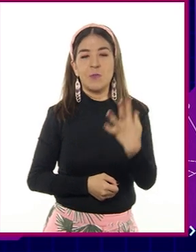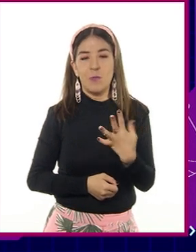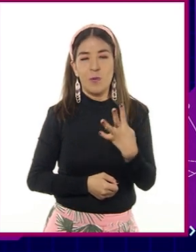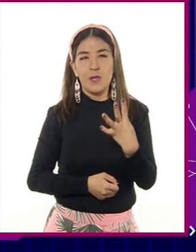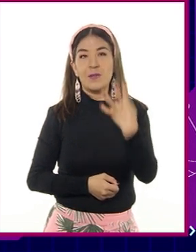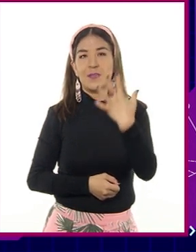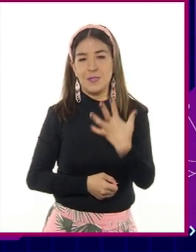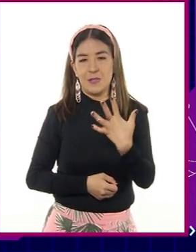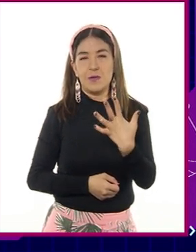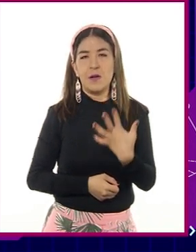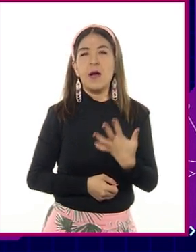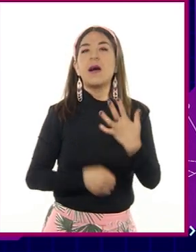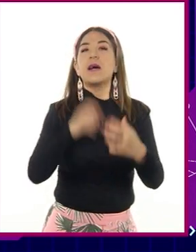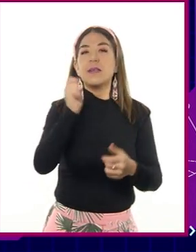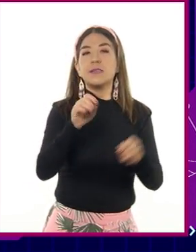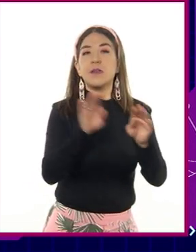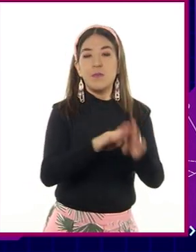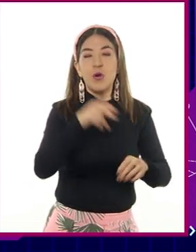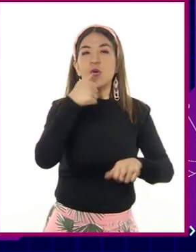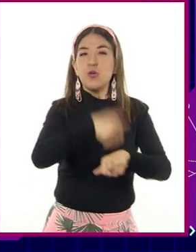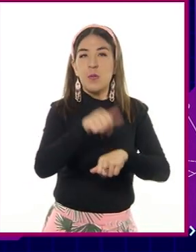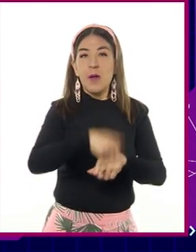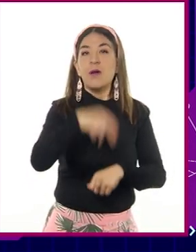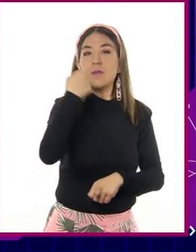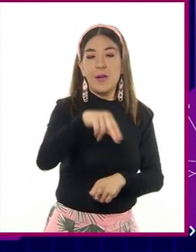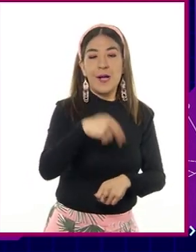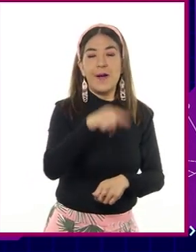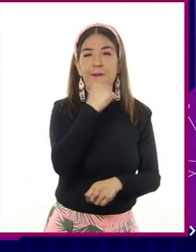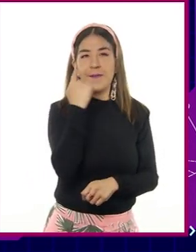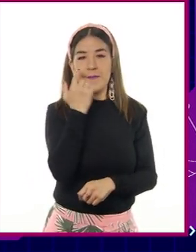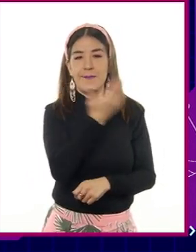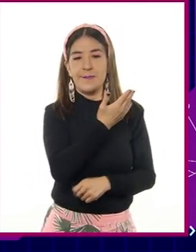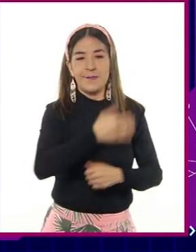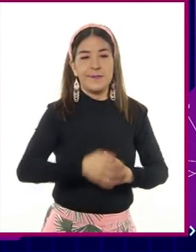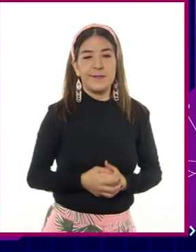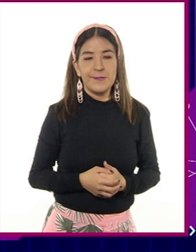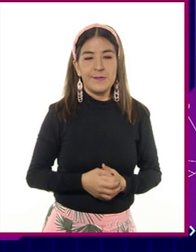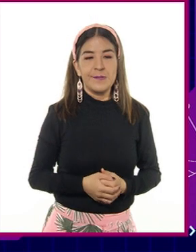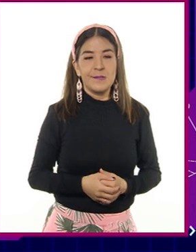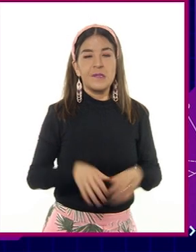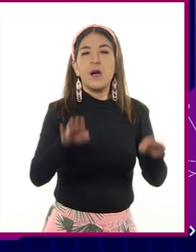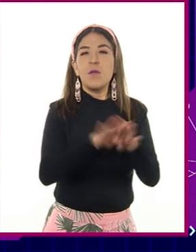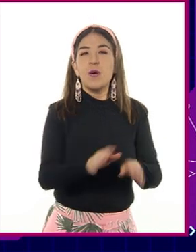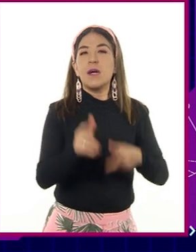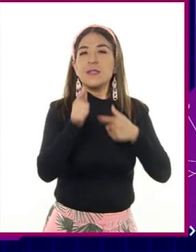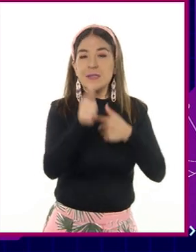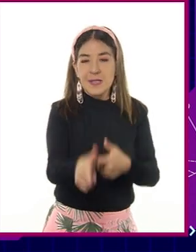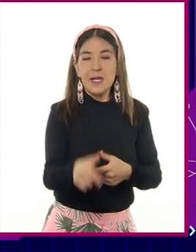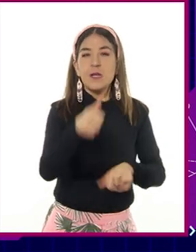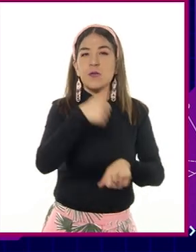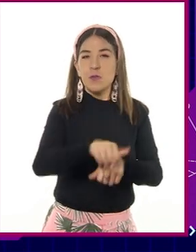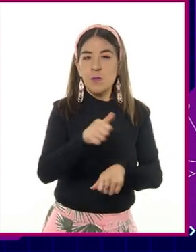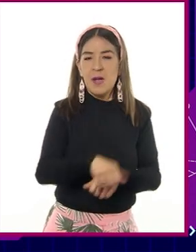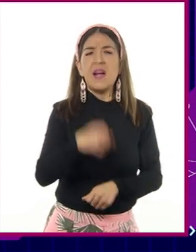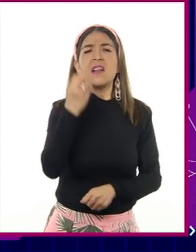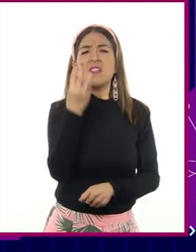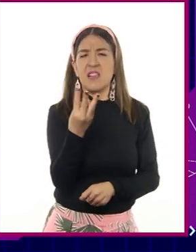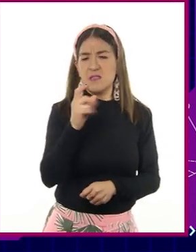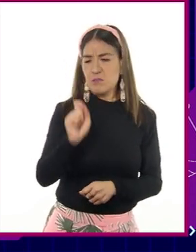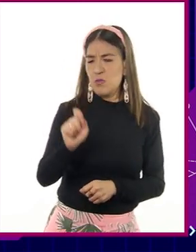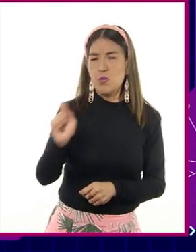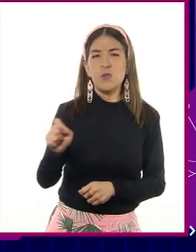4, 5. A cada número se le llama término de la sucesión y los 3 puntos indican que la sucesión